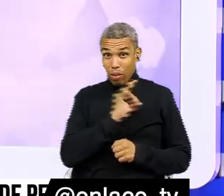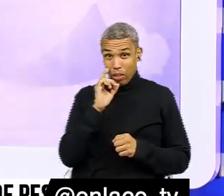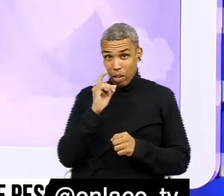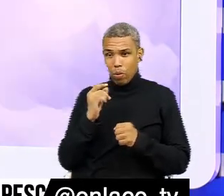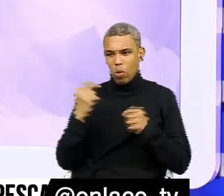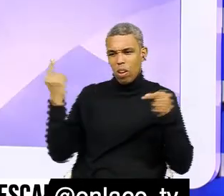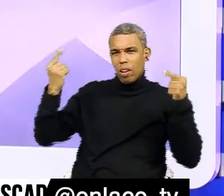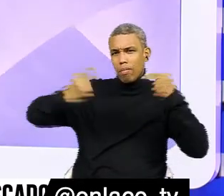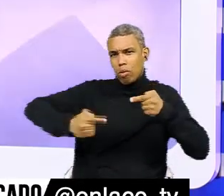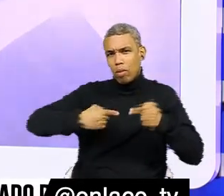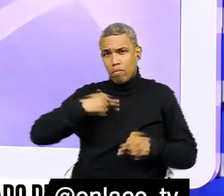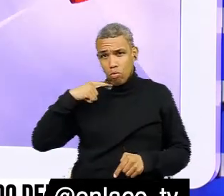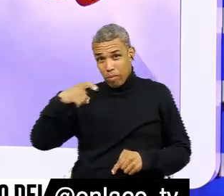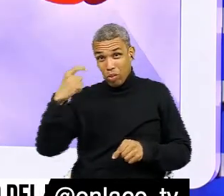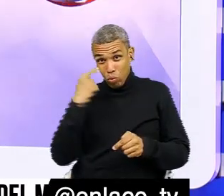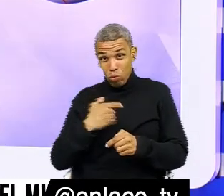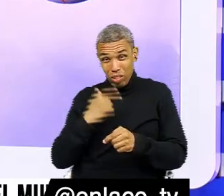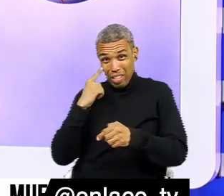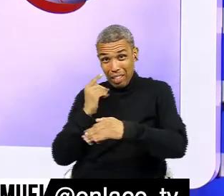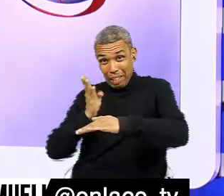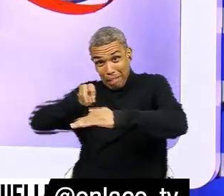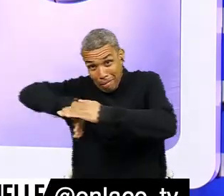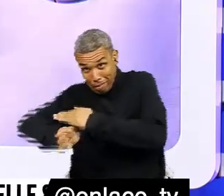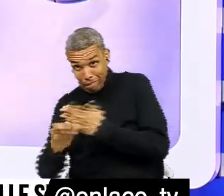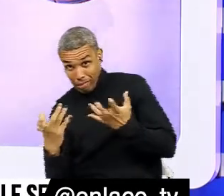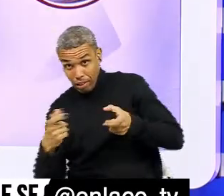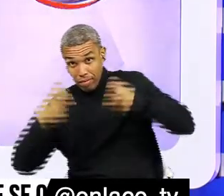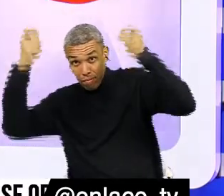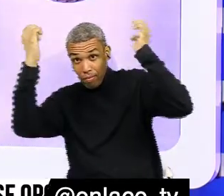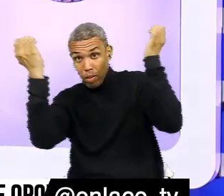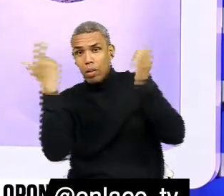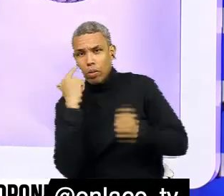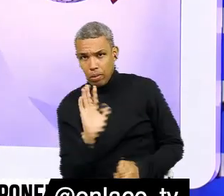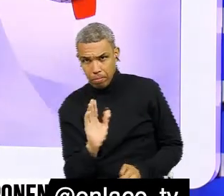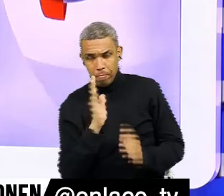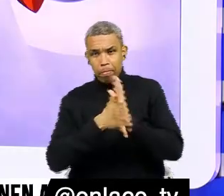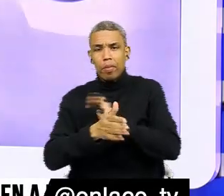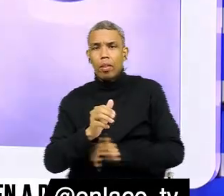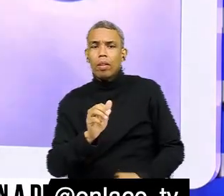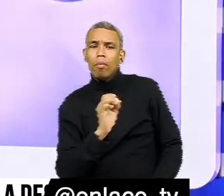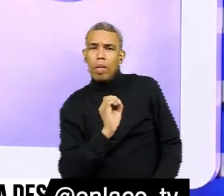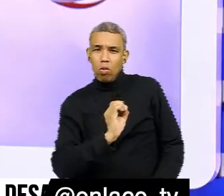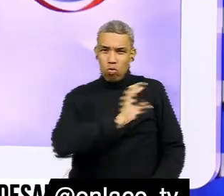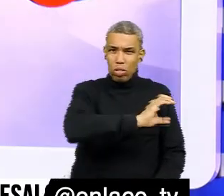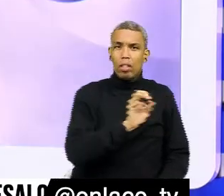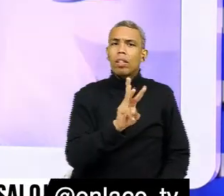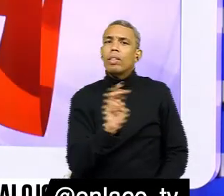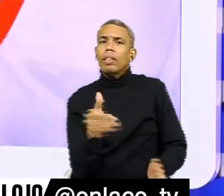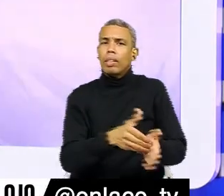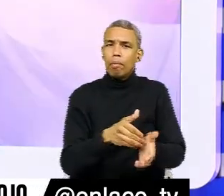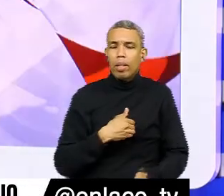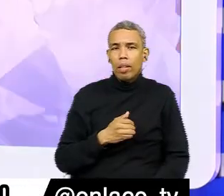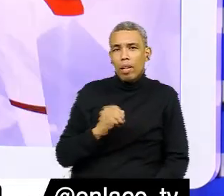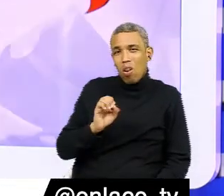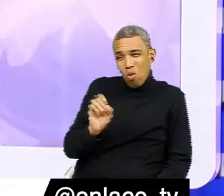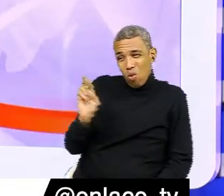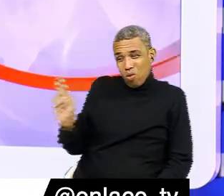compromiso clásico entre Alianza Petrolera y Atlético Bucaramanga. 30 mil pesos para Occidental, 20 mil pesos